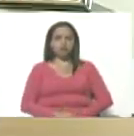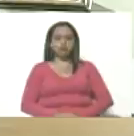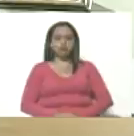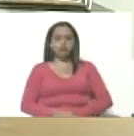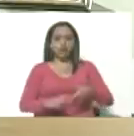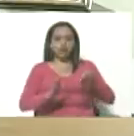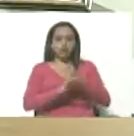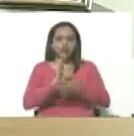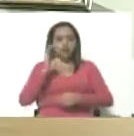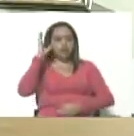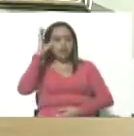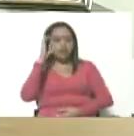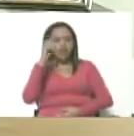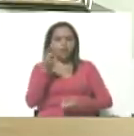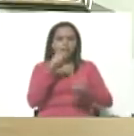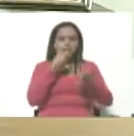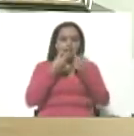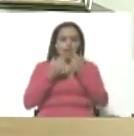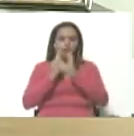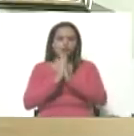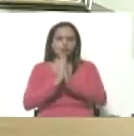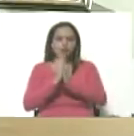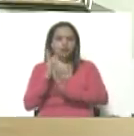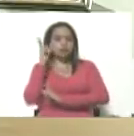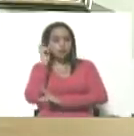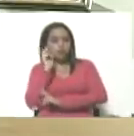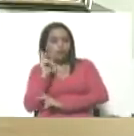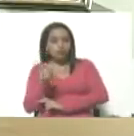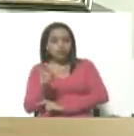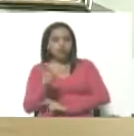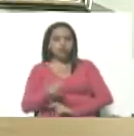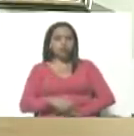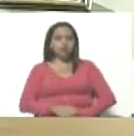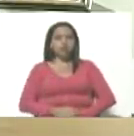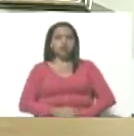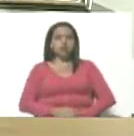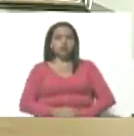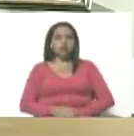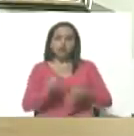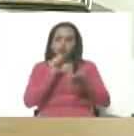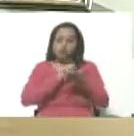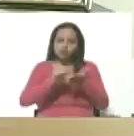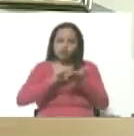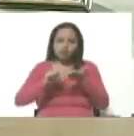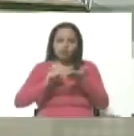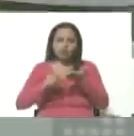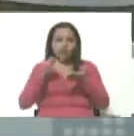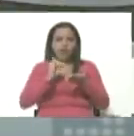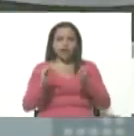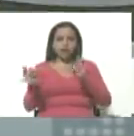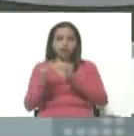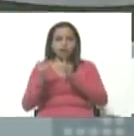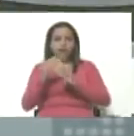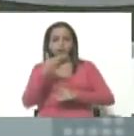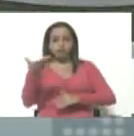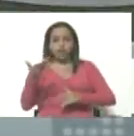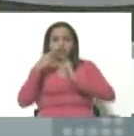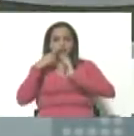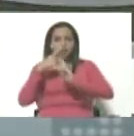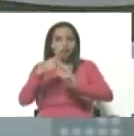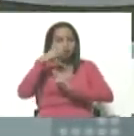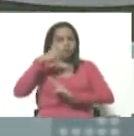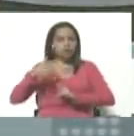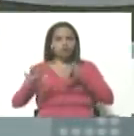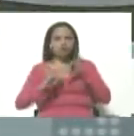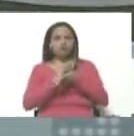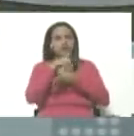la capacidad de medicamentos. Por favor, si me escuchan, tomen nota y cuando les dé el pase, respóndanle al pueblo sobre